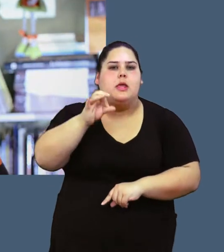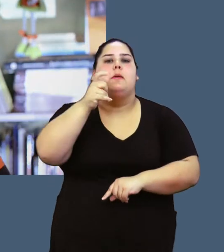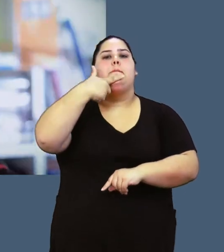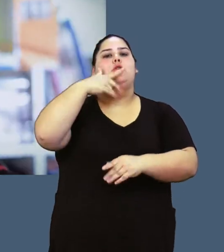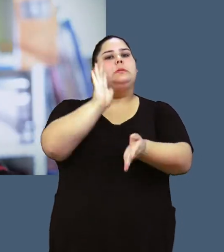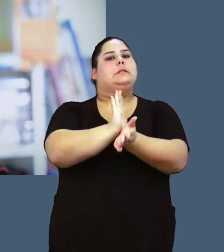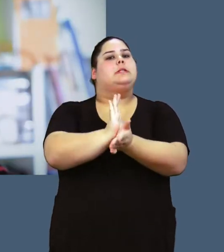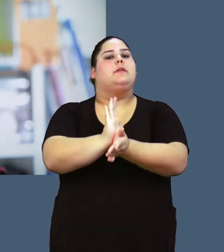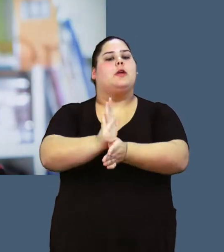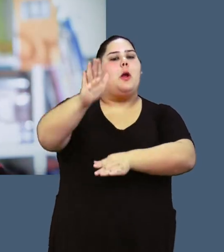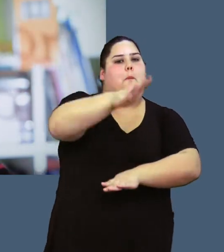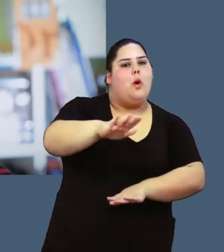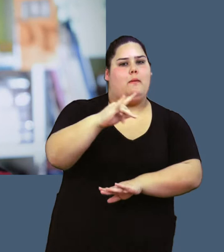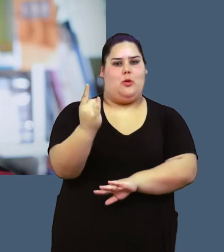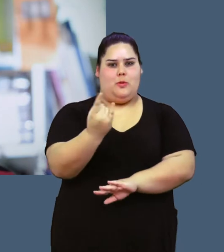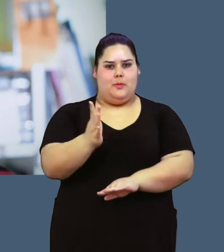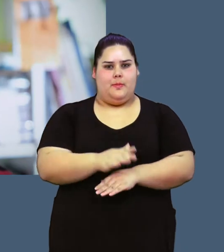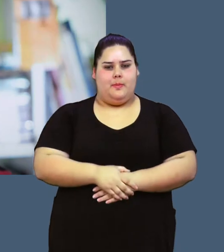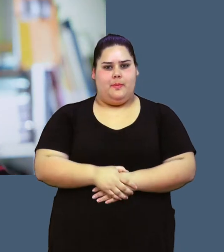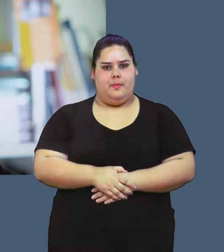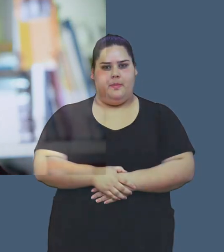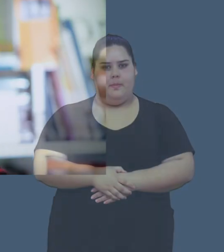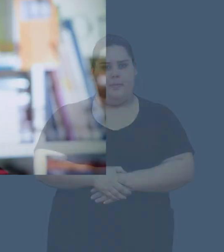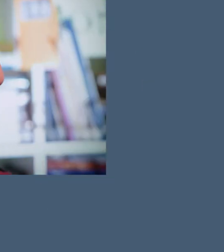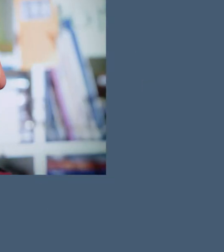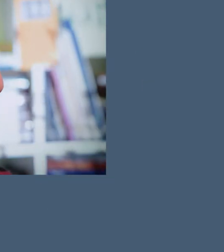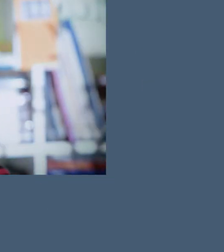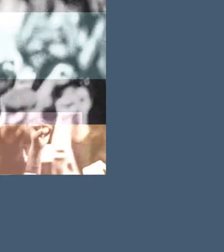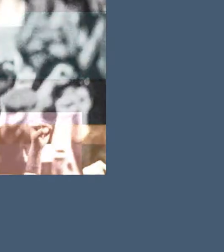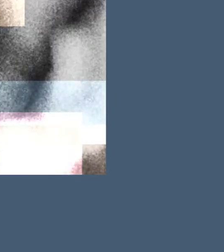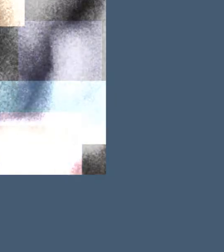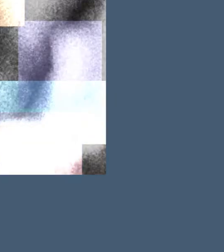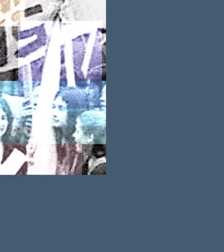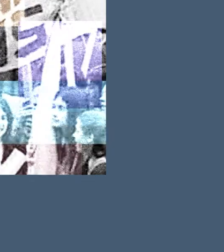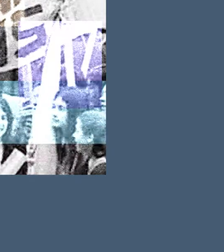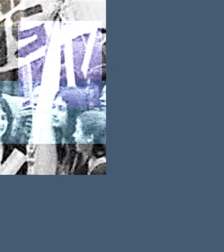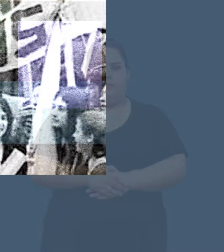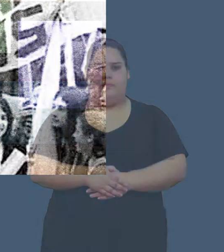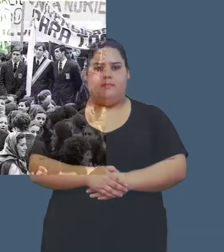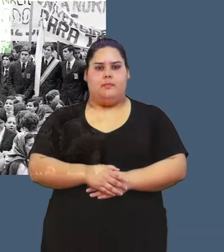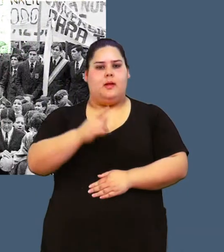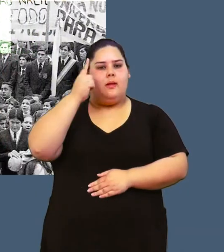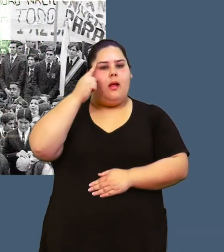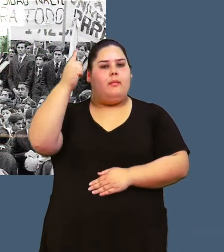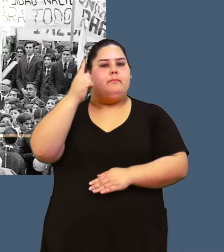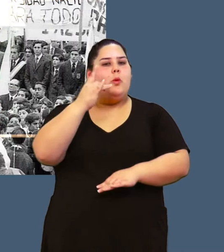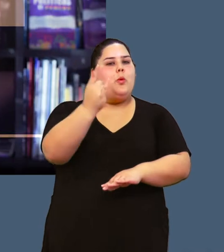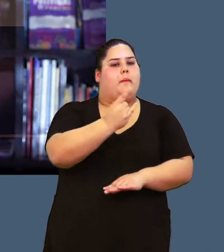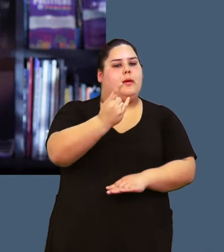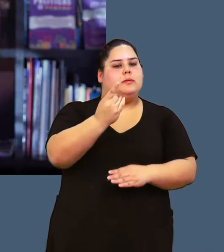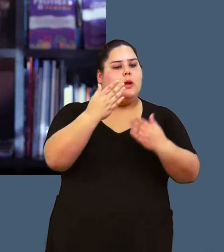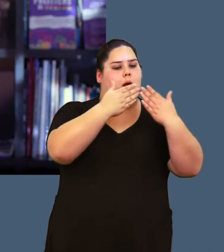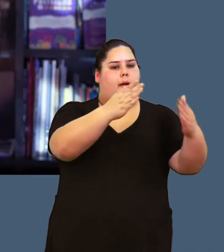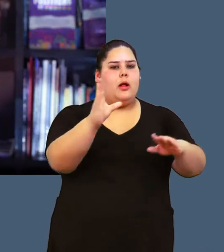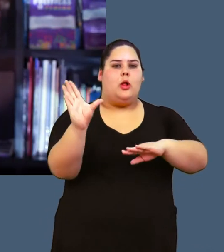estuviera en manos de lo que ellos llamaban el demos universitario, el pueblo de la universidad. Es la idea de una universidad